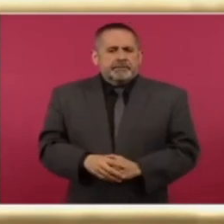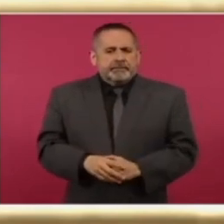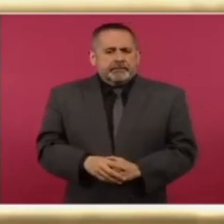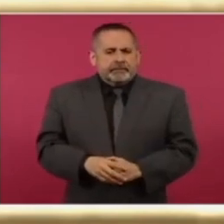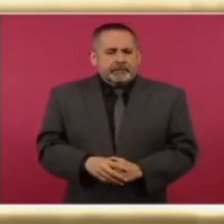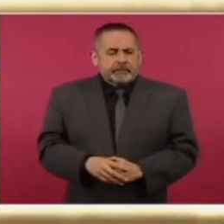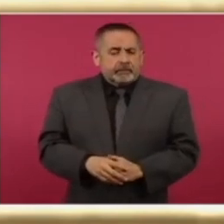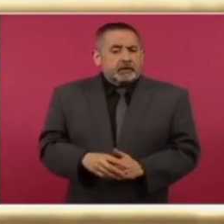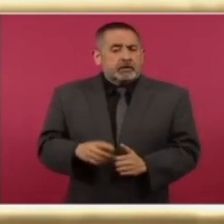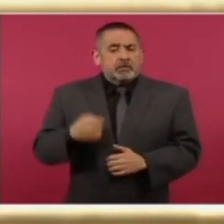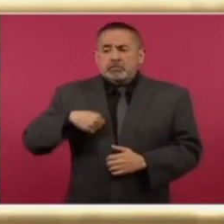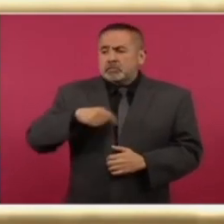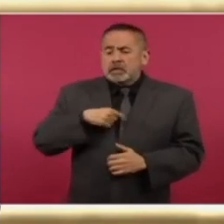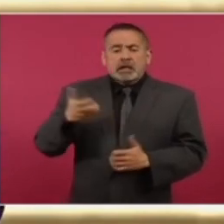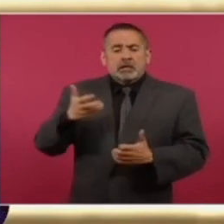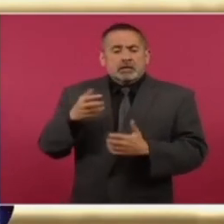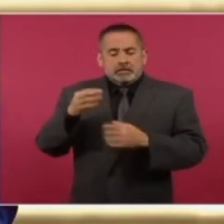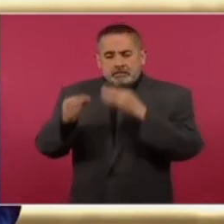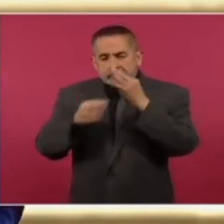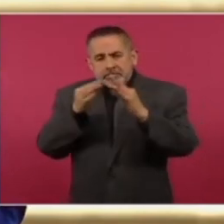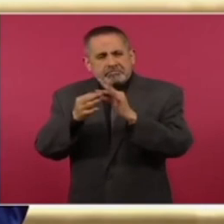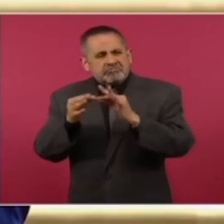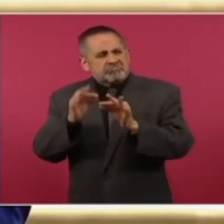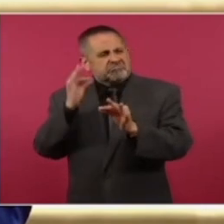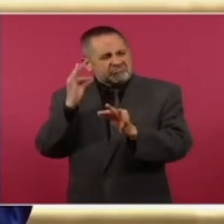hemos logrado nosotros